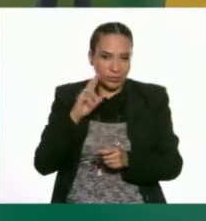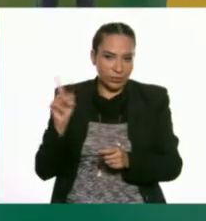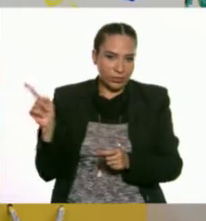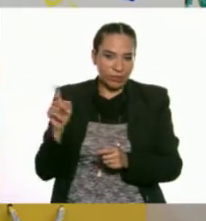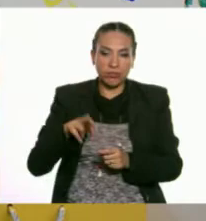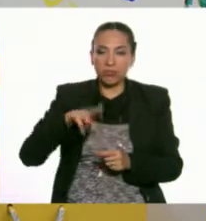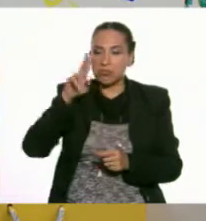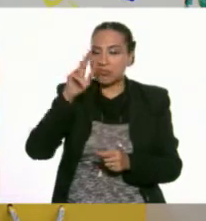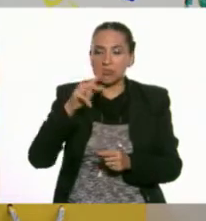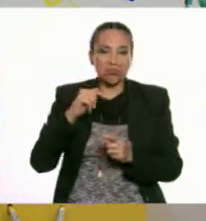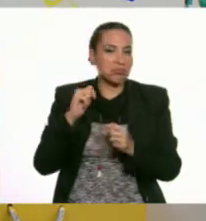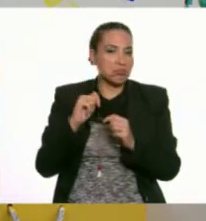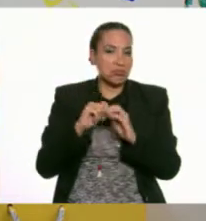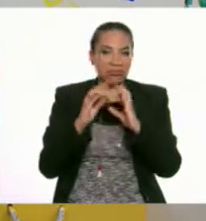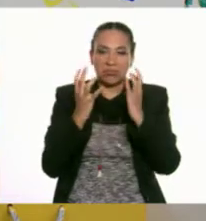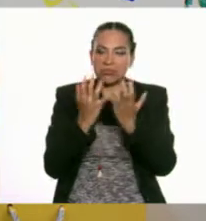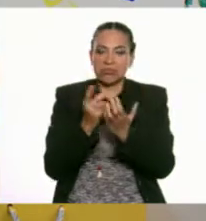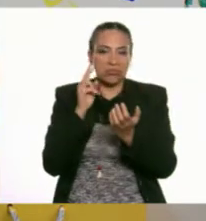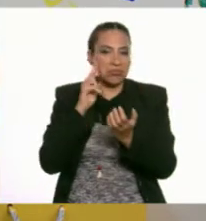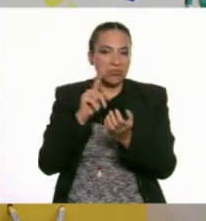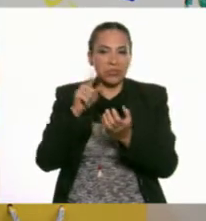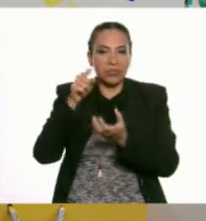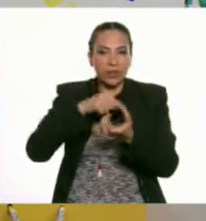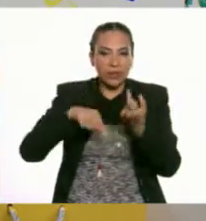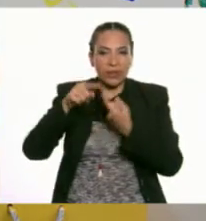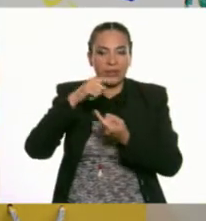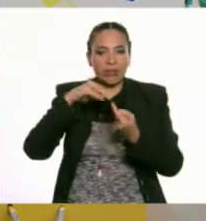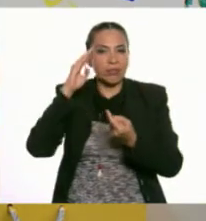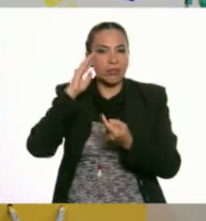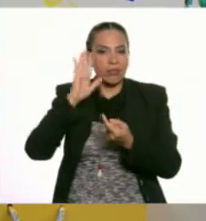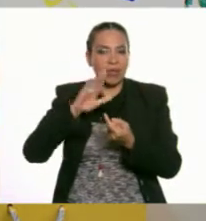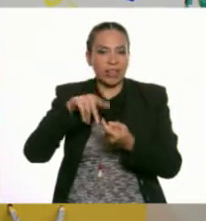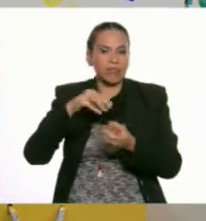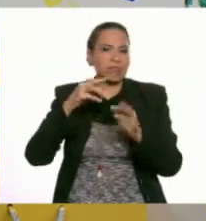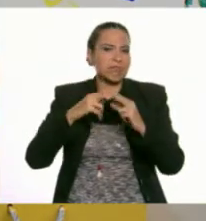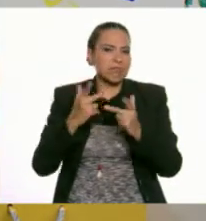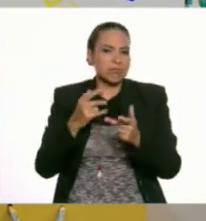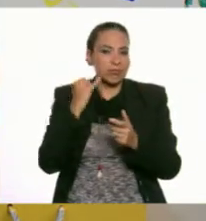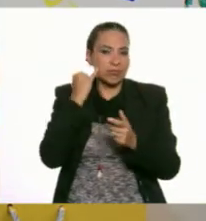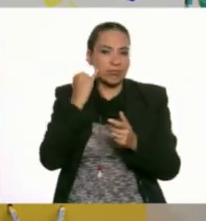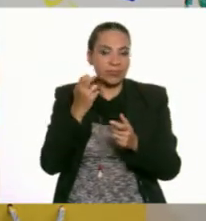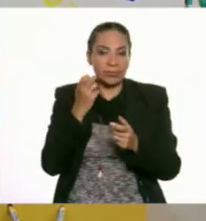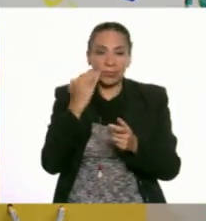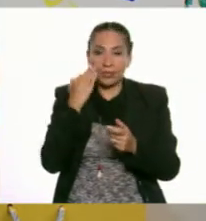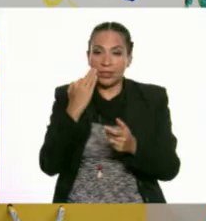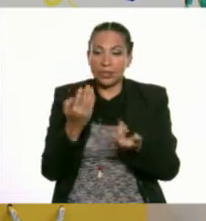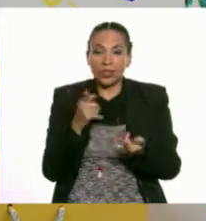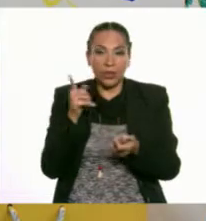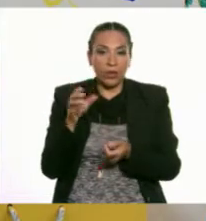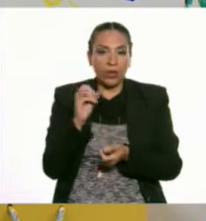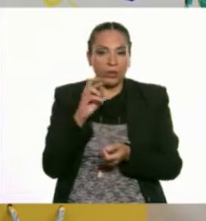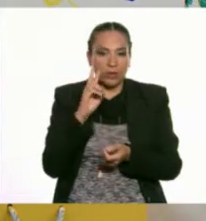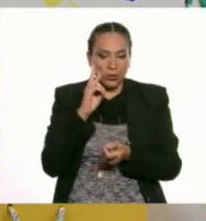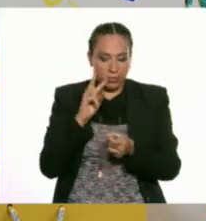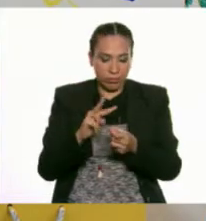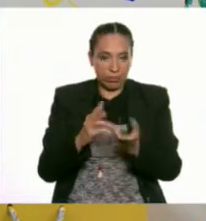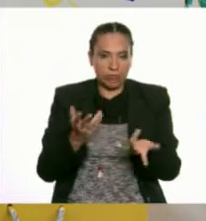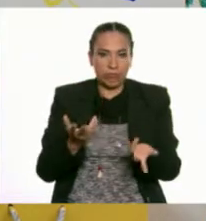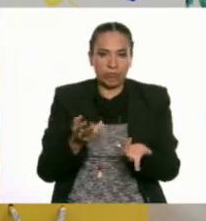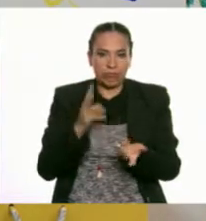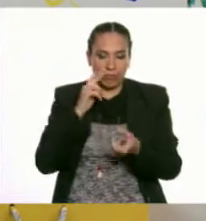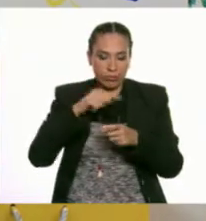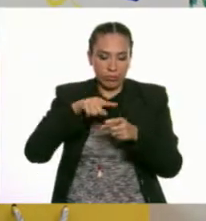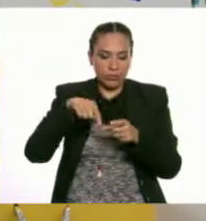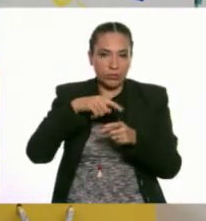norte de la Tierra, sino que empezaba a girar, hasta pensaríamos que estaba descompuesta. ¿Te imaginas en ese momento Ørsted que lo vio y